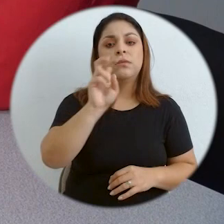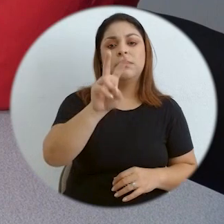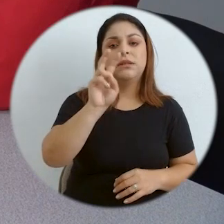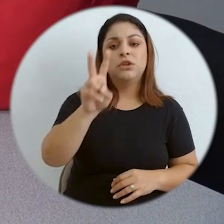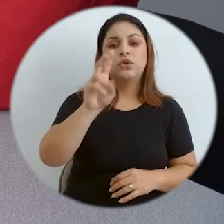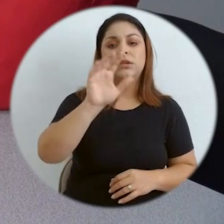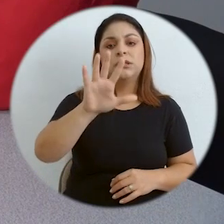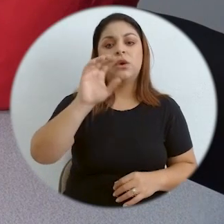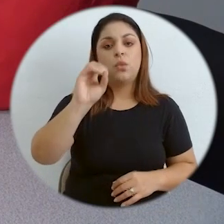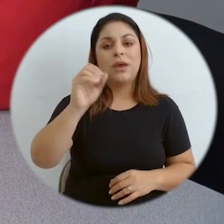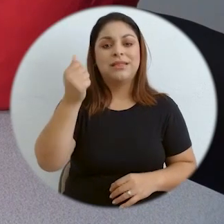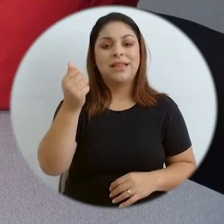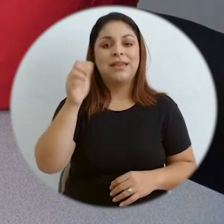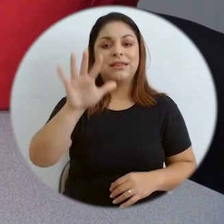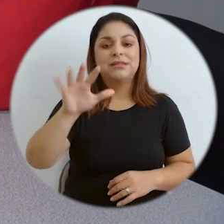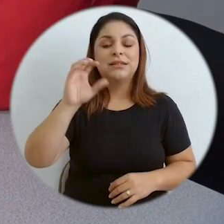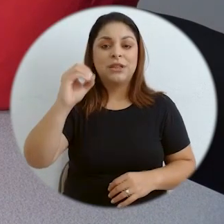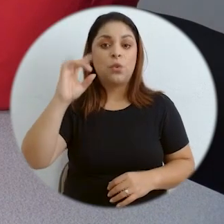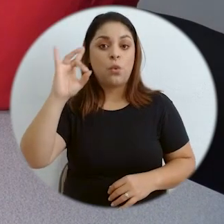el teléfono es